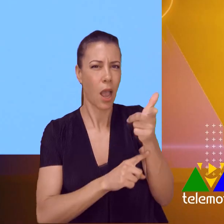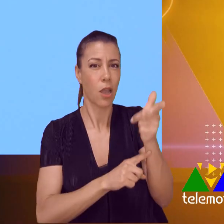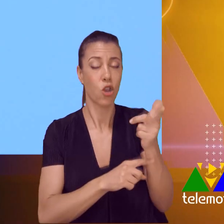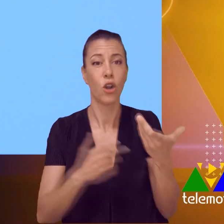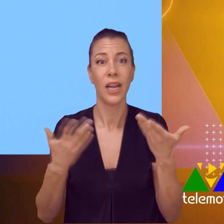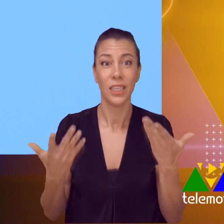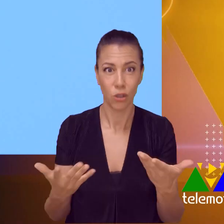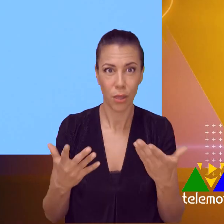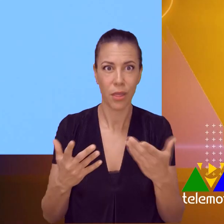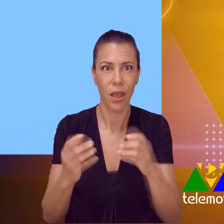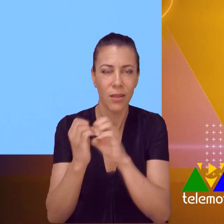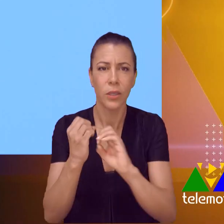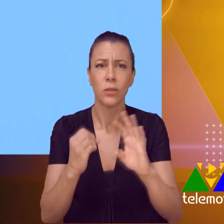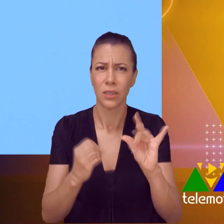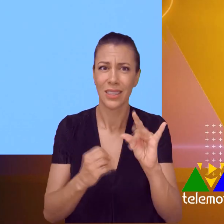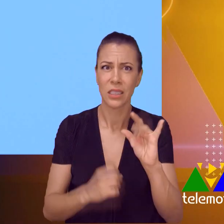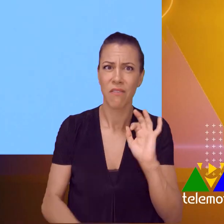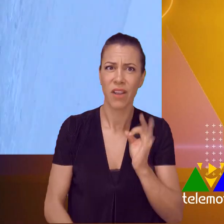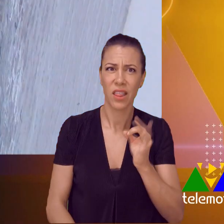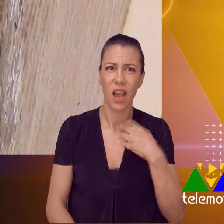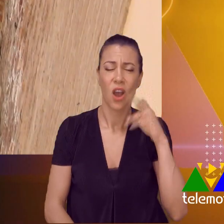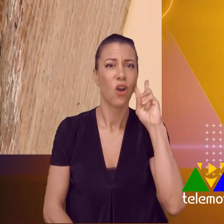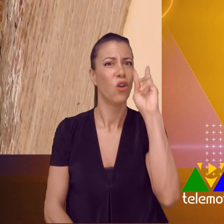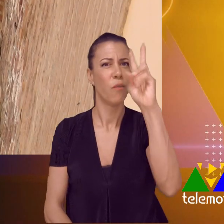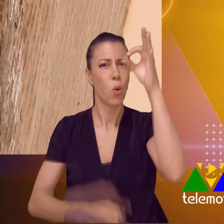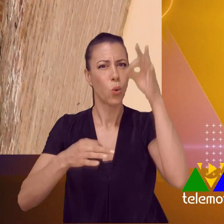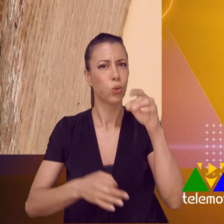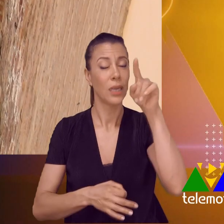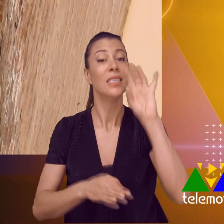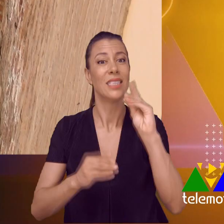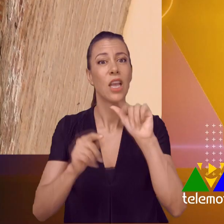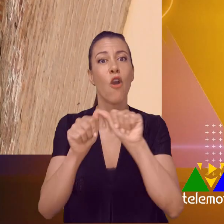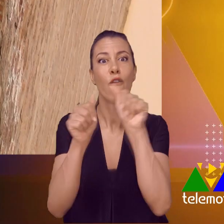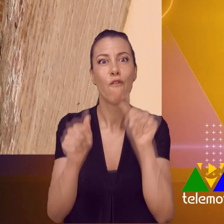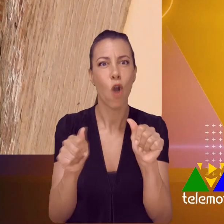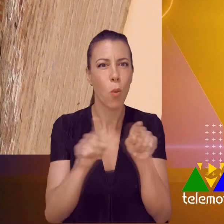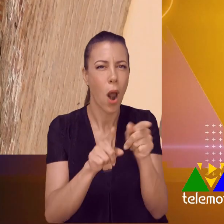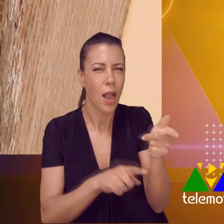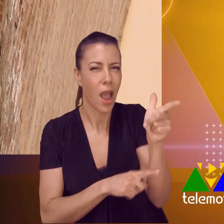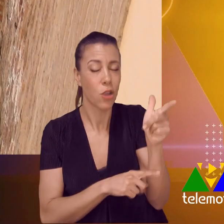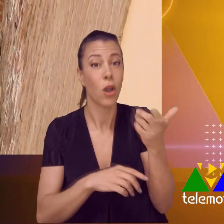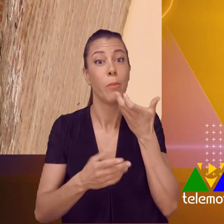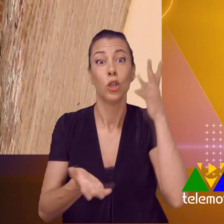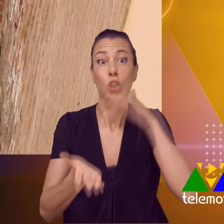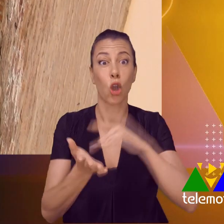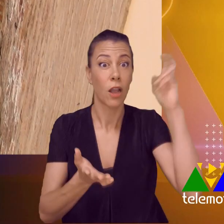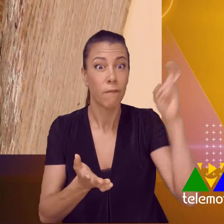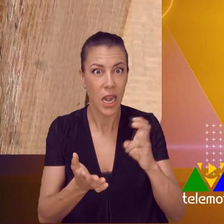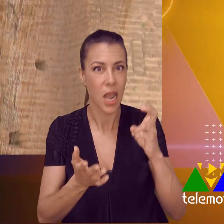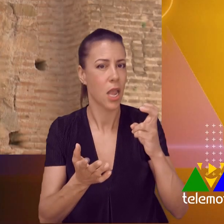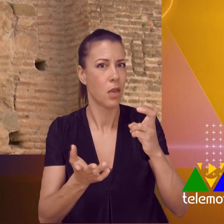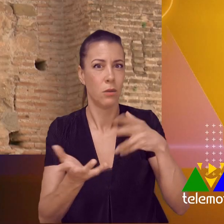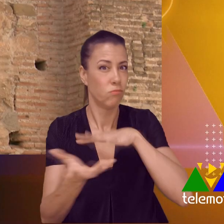no son cañones de artillería. Los vemos justo ahí le da esa forma de cañones de artillería, para el caso que vinieran los enemigos que